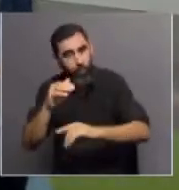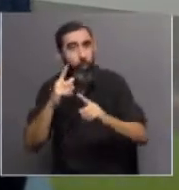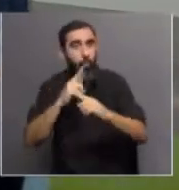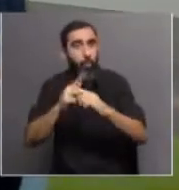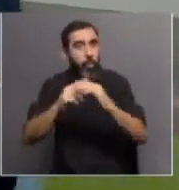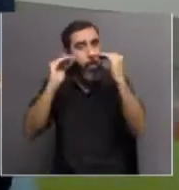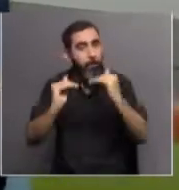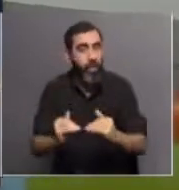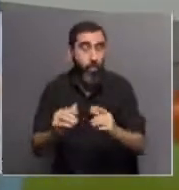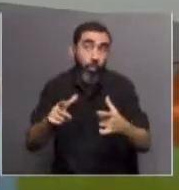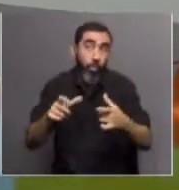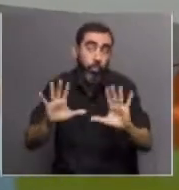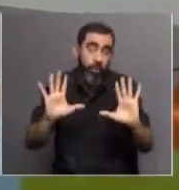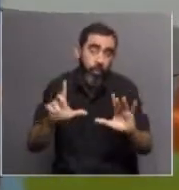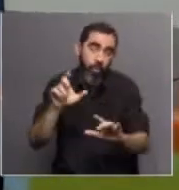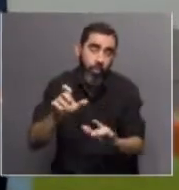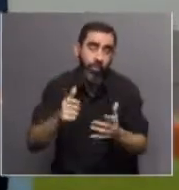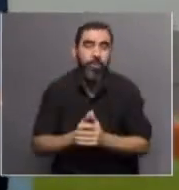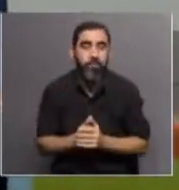casos, que sin duda es